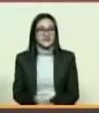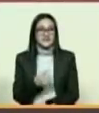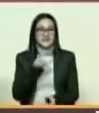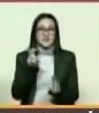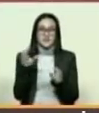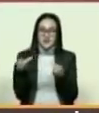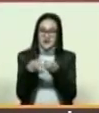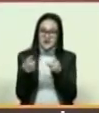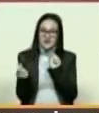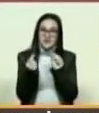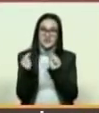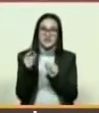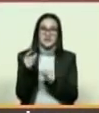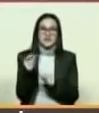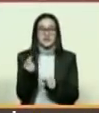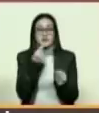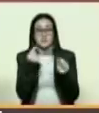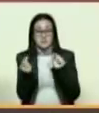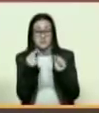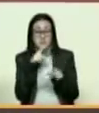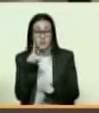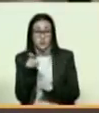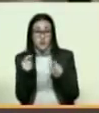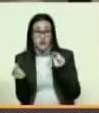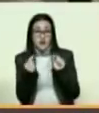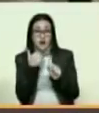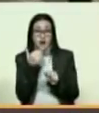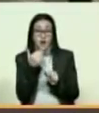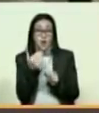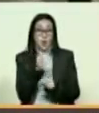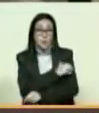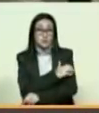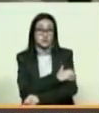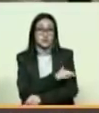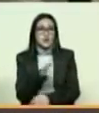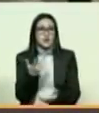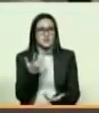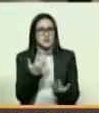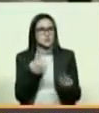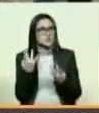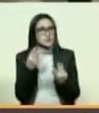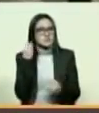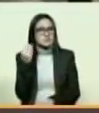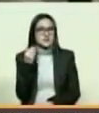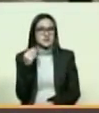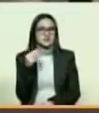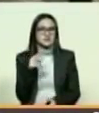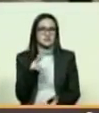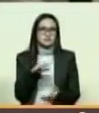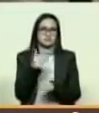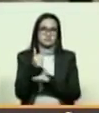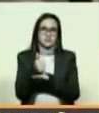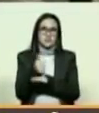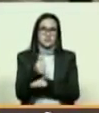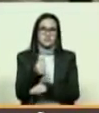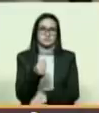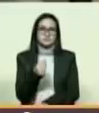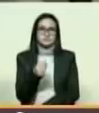Exactamente, sí. ¿Cómo le la mente, Liz? Sí. Quiero saber qué expectativa tiene usted como jefe de la